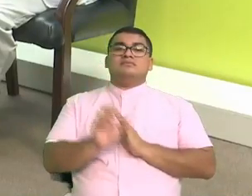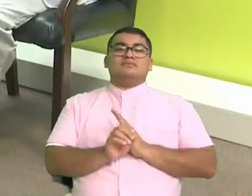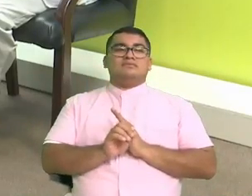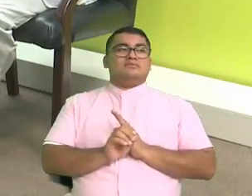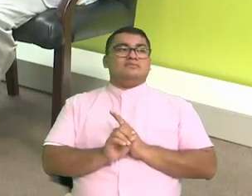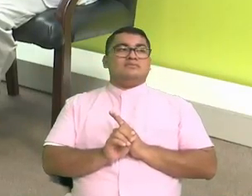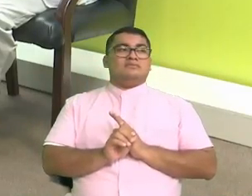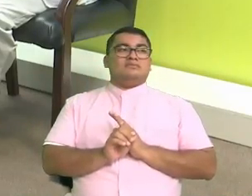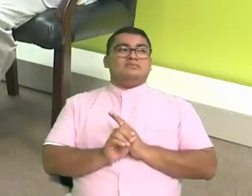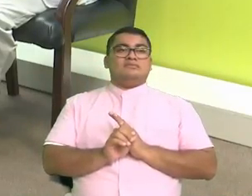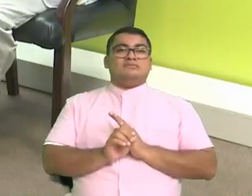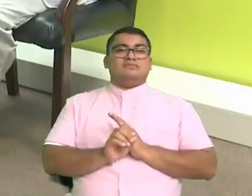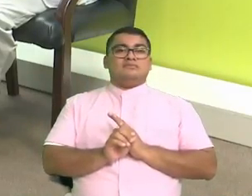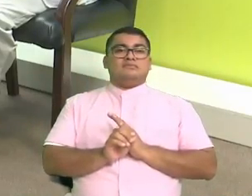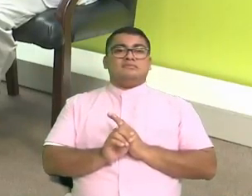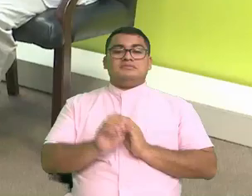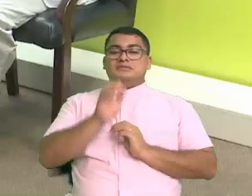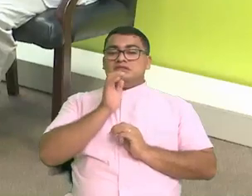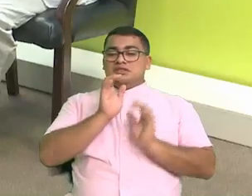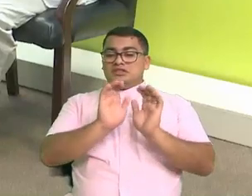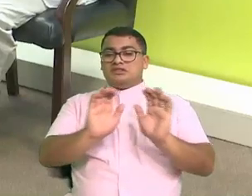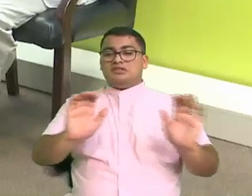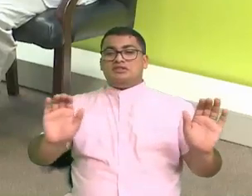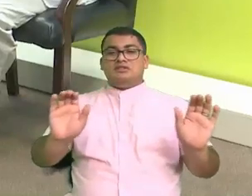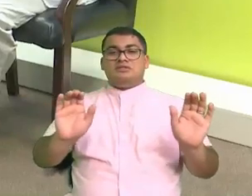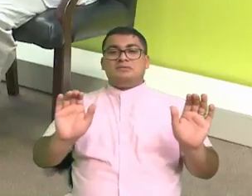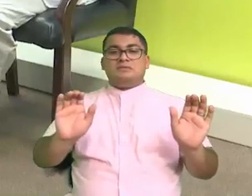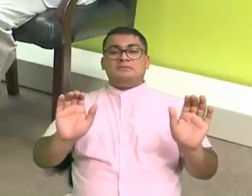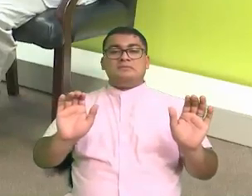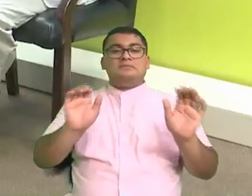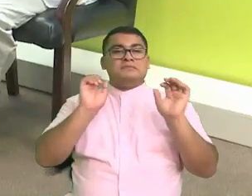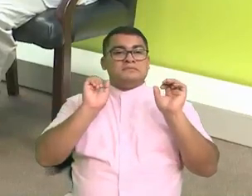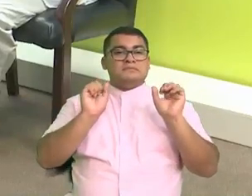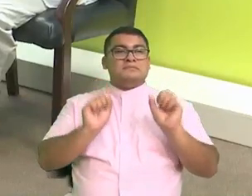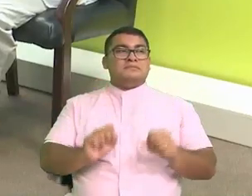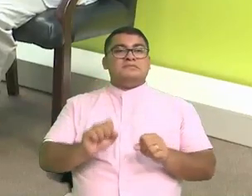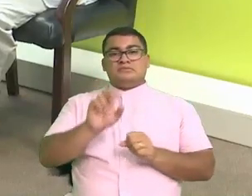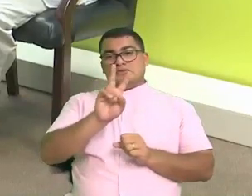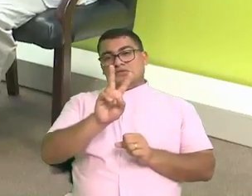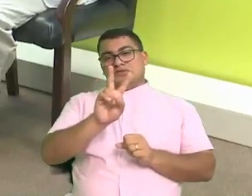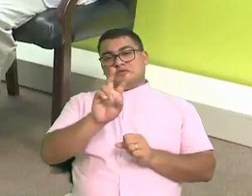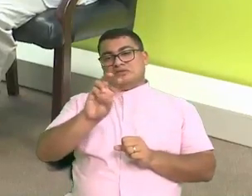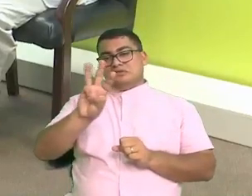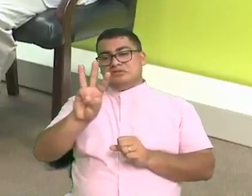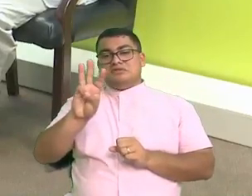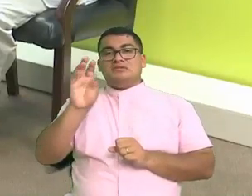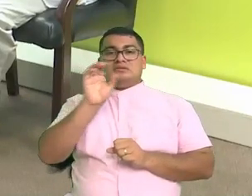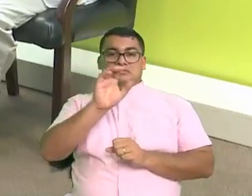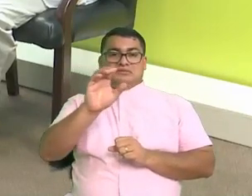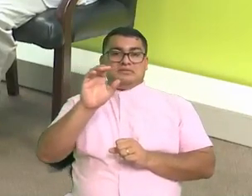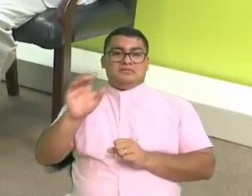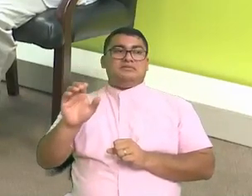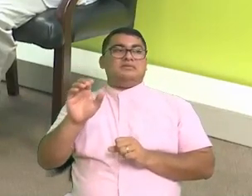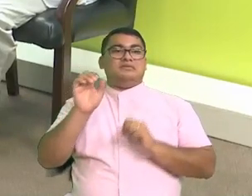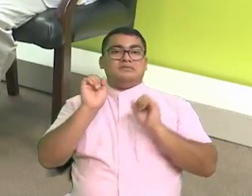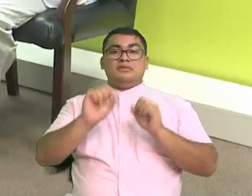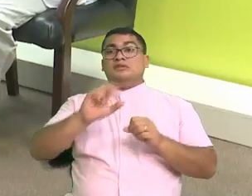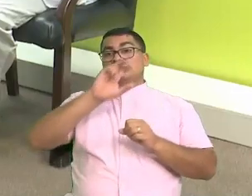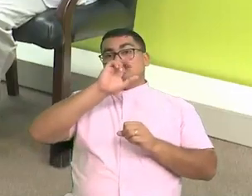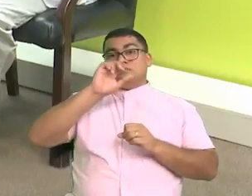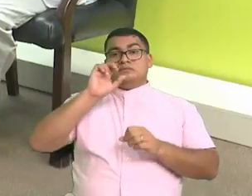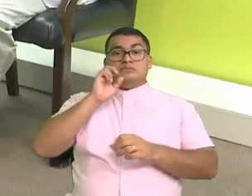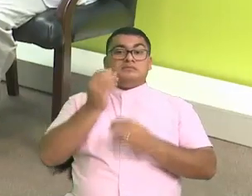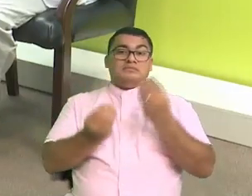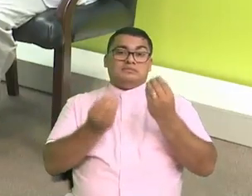3 cc, creo que 3 cc. Con los niños puede ser unos 2, 3 cc se puede hacer, si va a depender de la